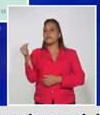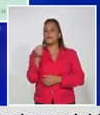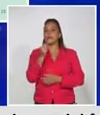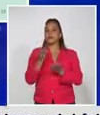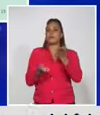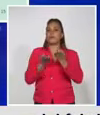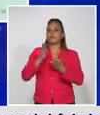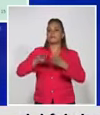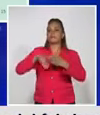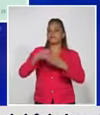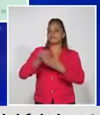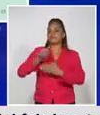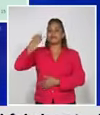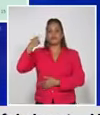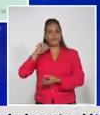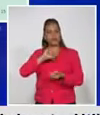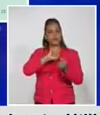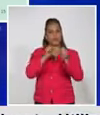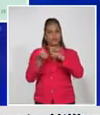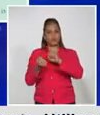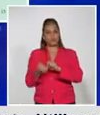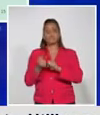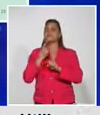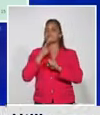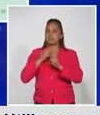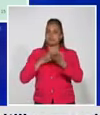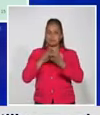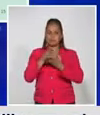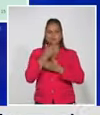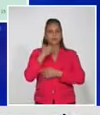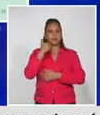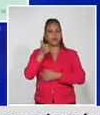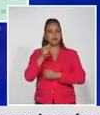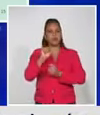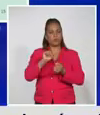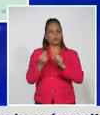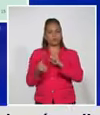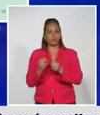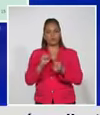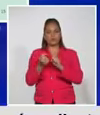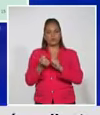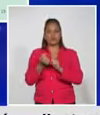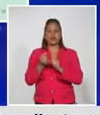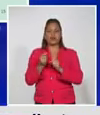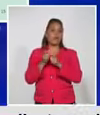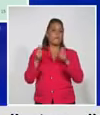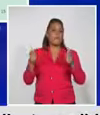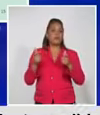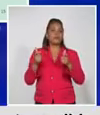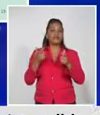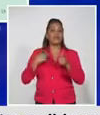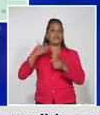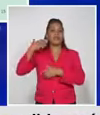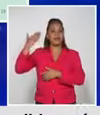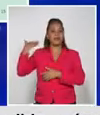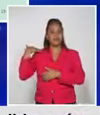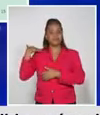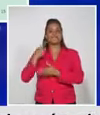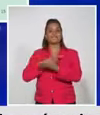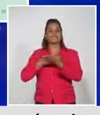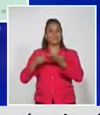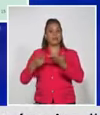anterior, controlando el incremento de la transmisión que presentó en semanas